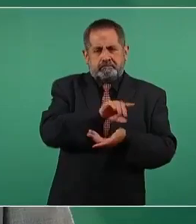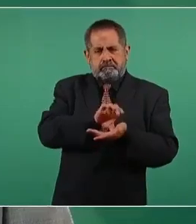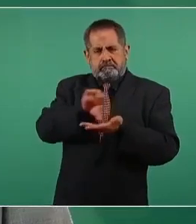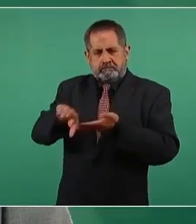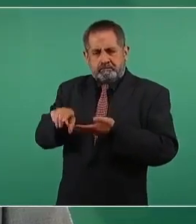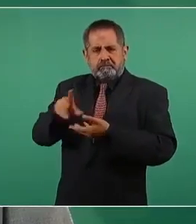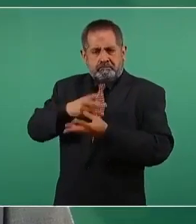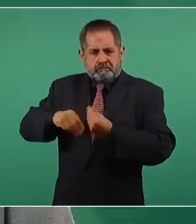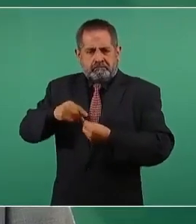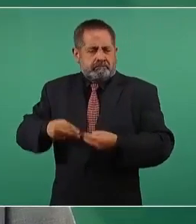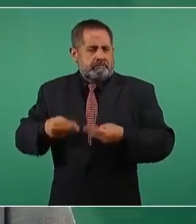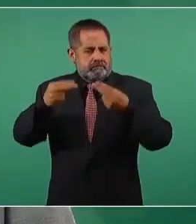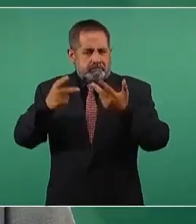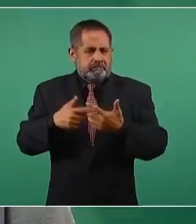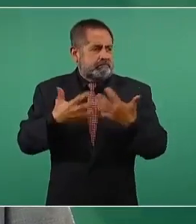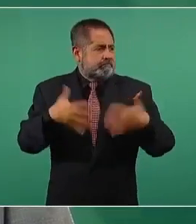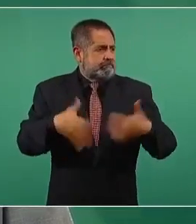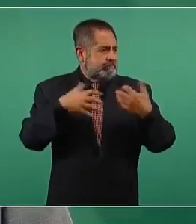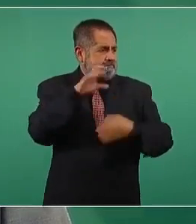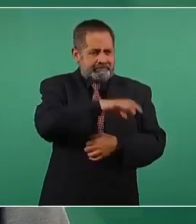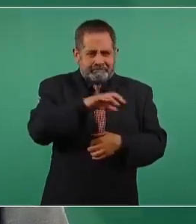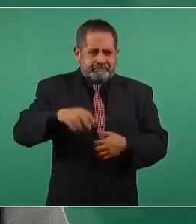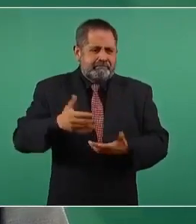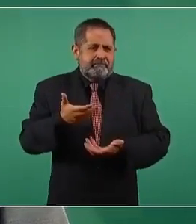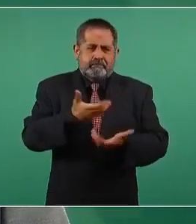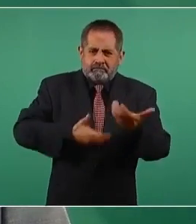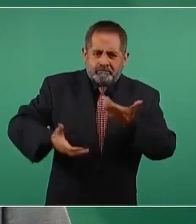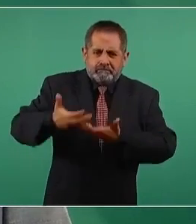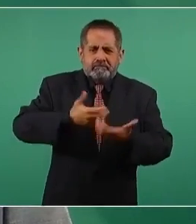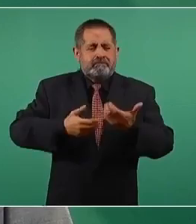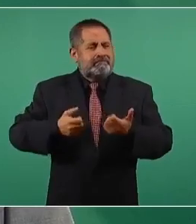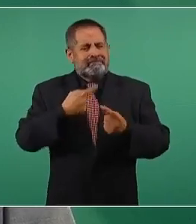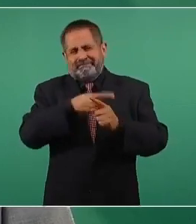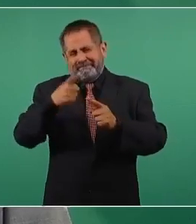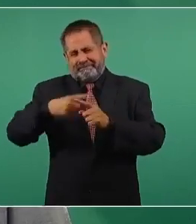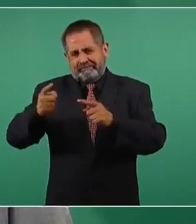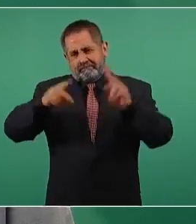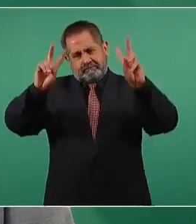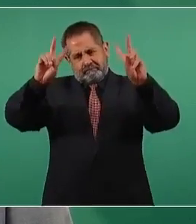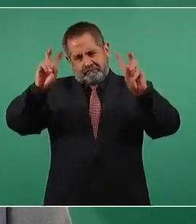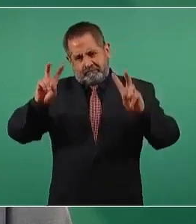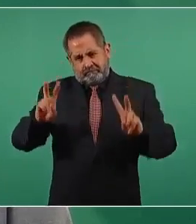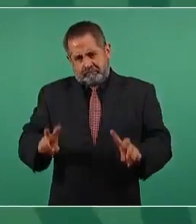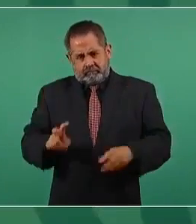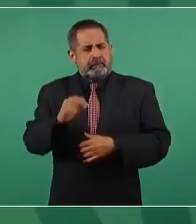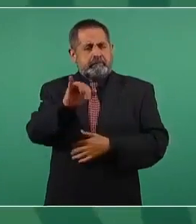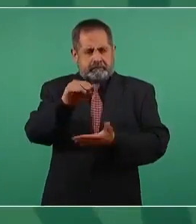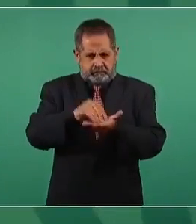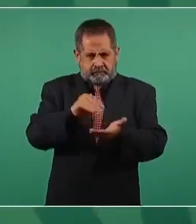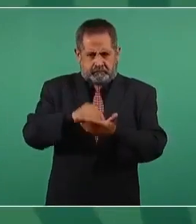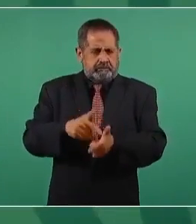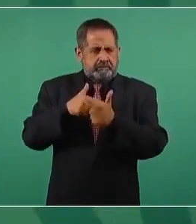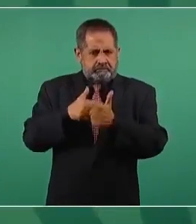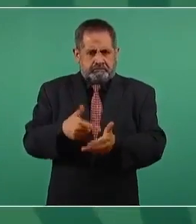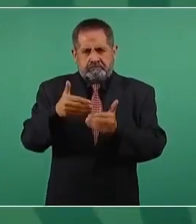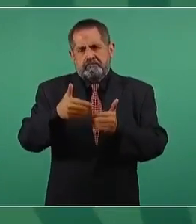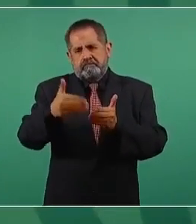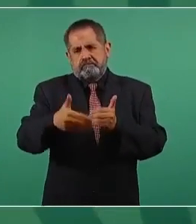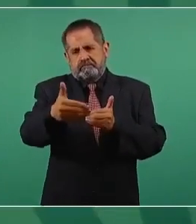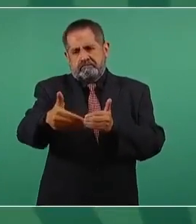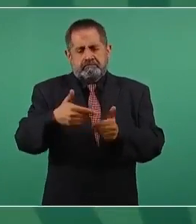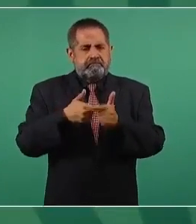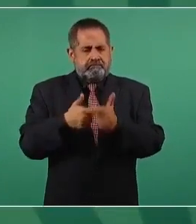de desarrollo industrial, de comercio, todo eso vamos a seguir aquí tratando